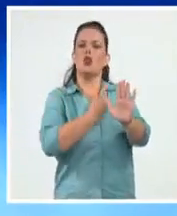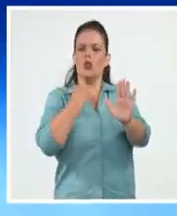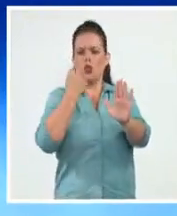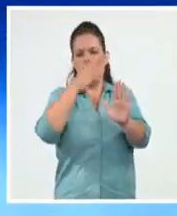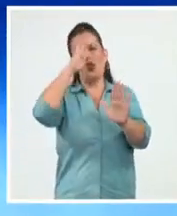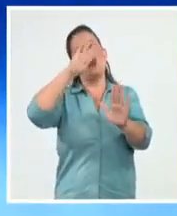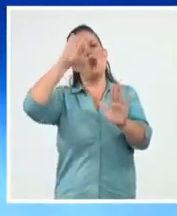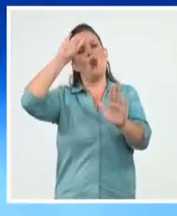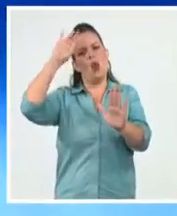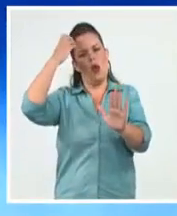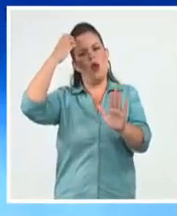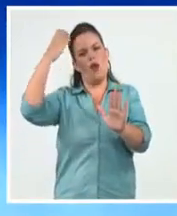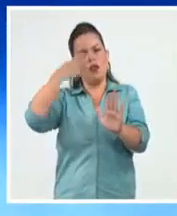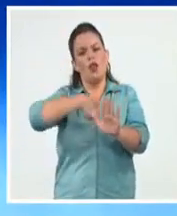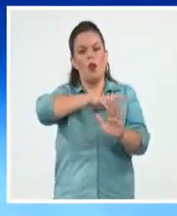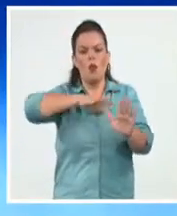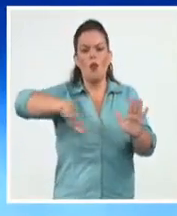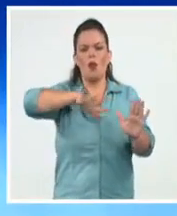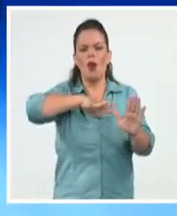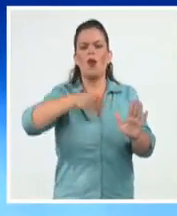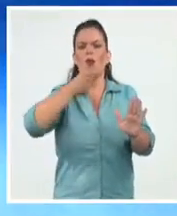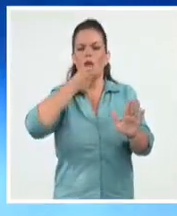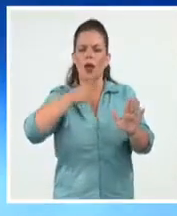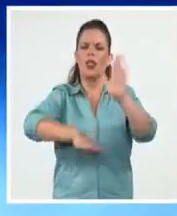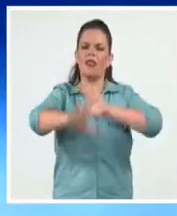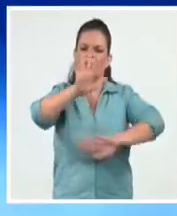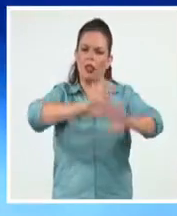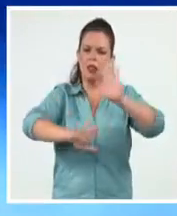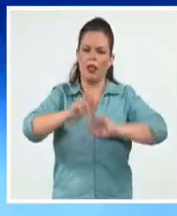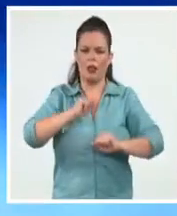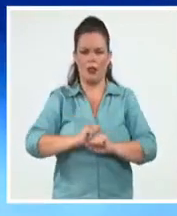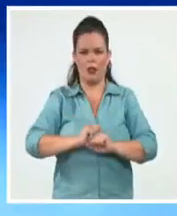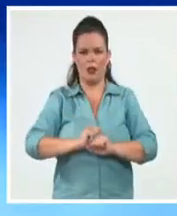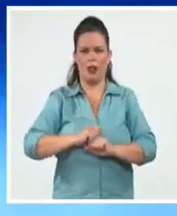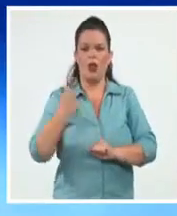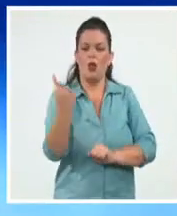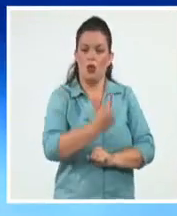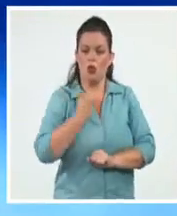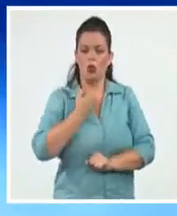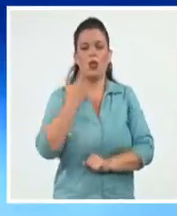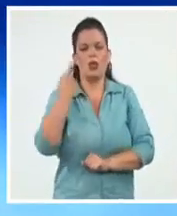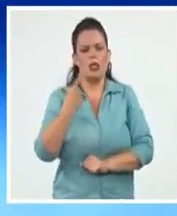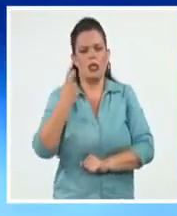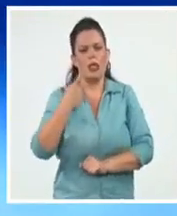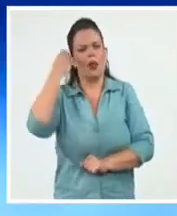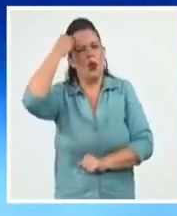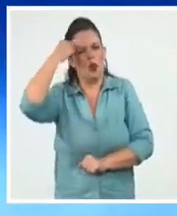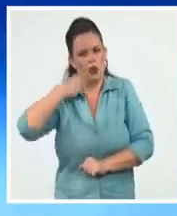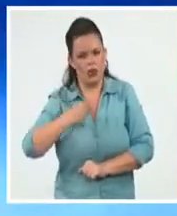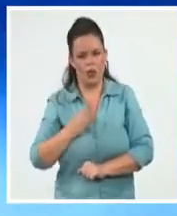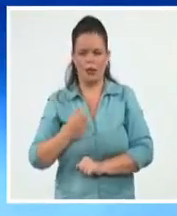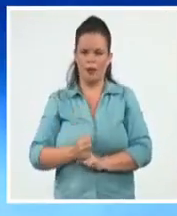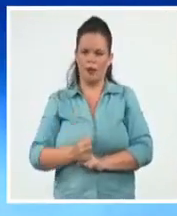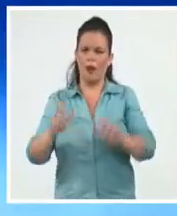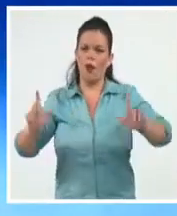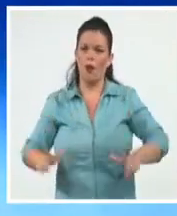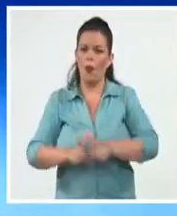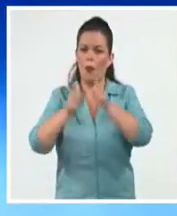creo, debemos primero conocer y segundo aplicar, sin excesos, pero tampoco con